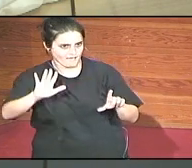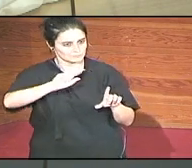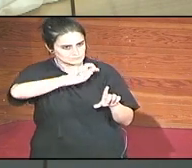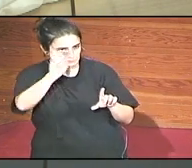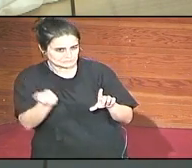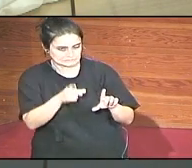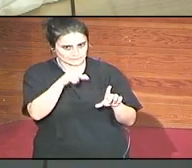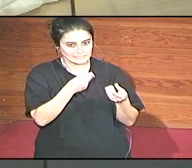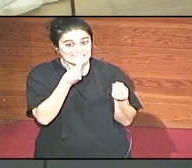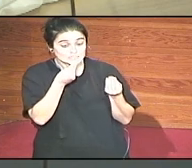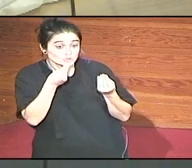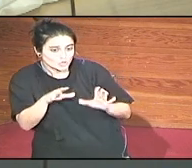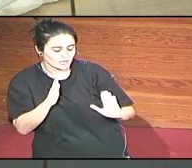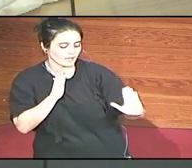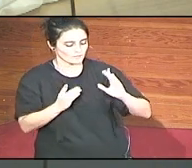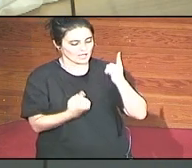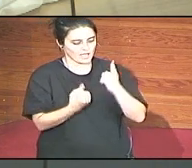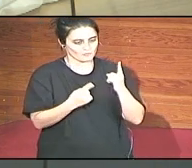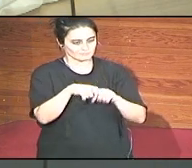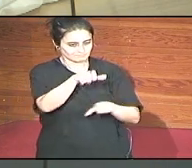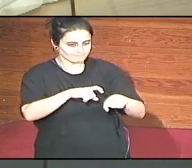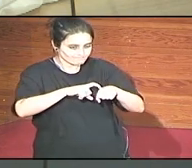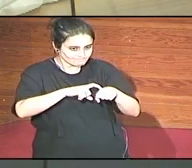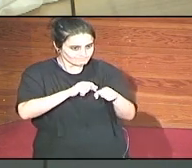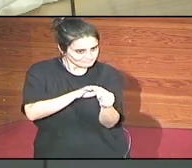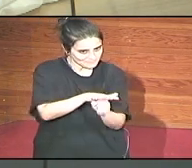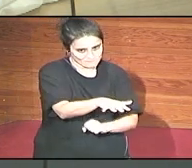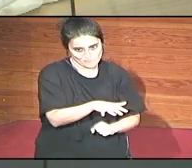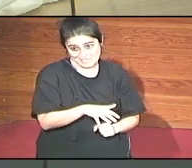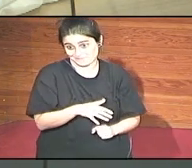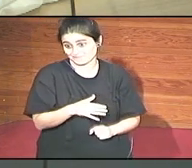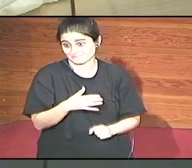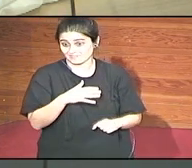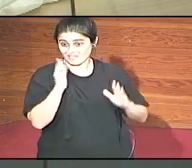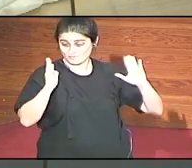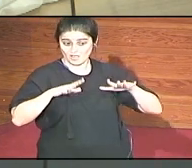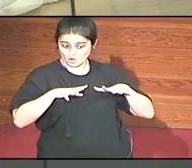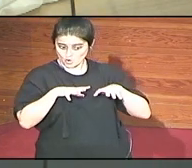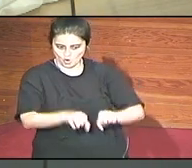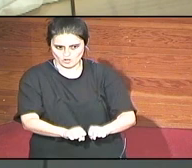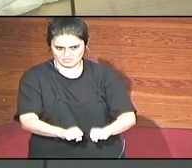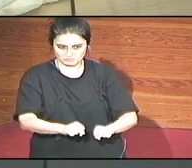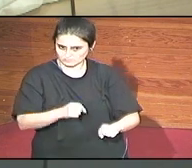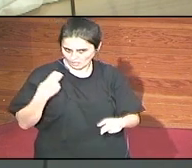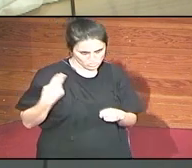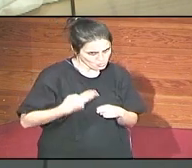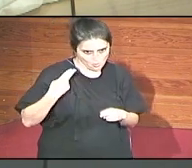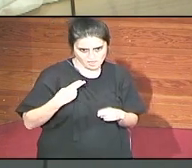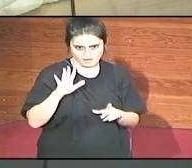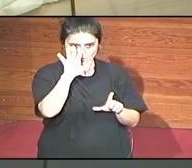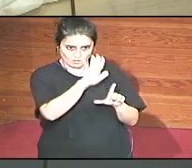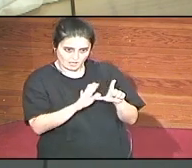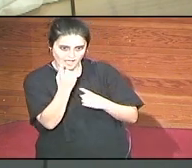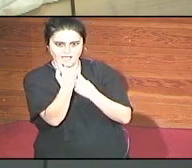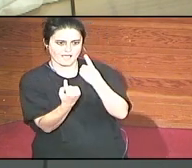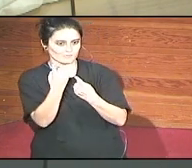historia que marcan un poco el carácter de la gente y en la colonización como fue tan dura en algunos puntos especialmente